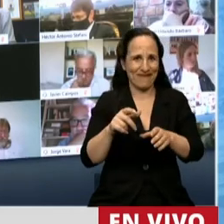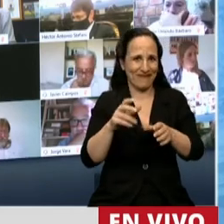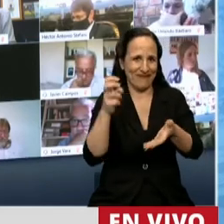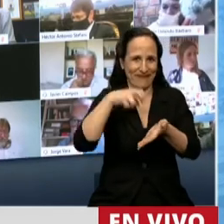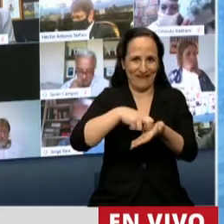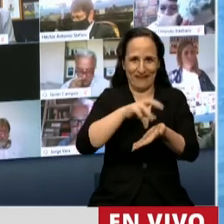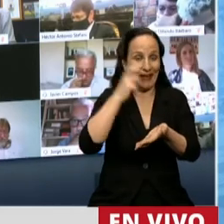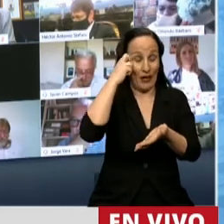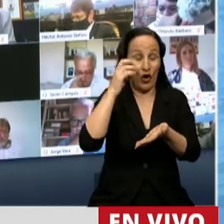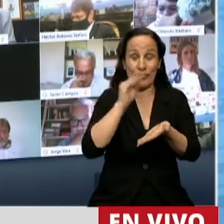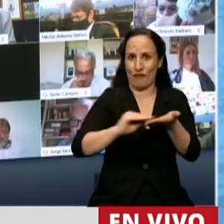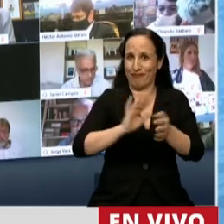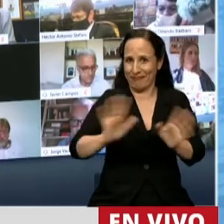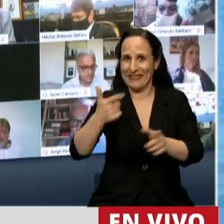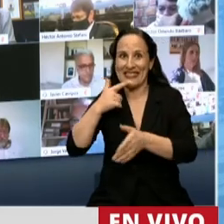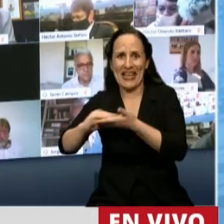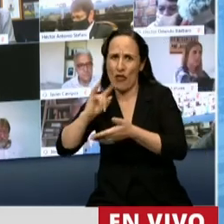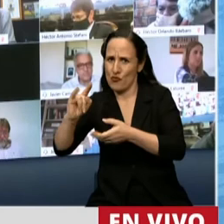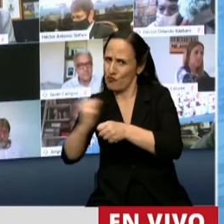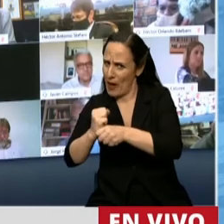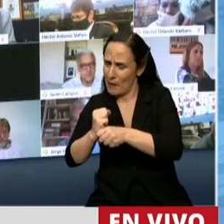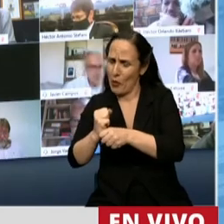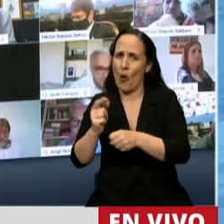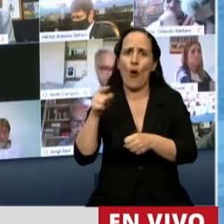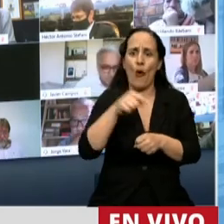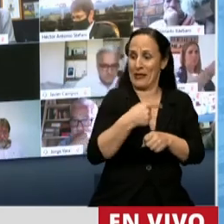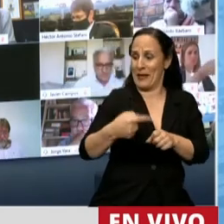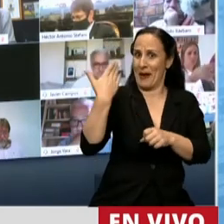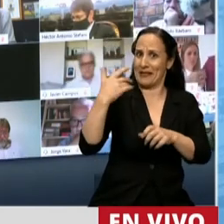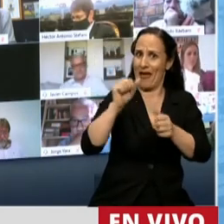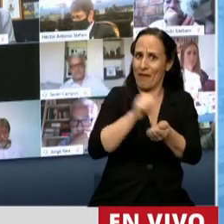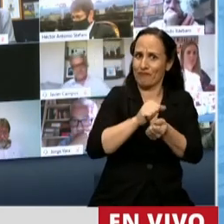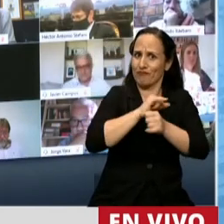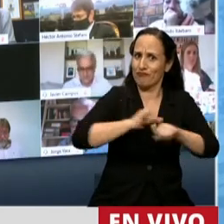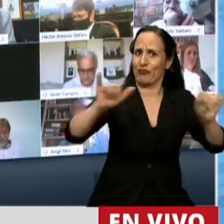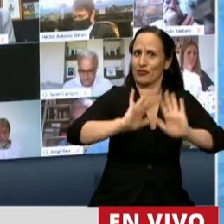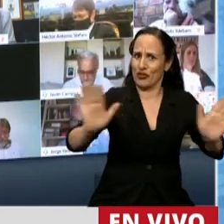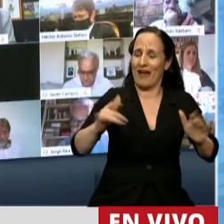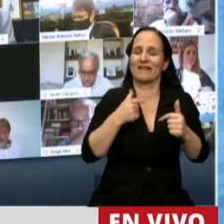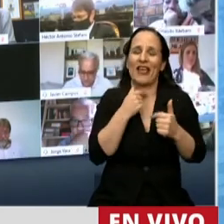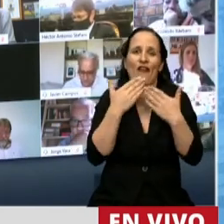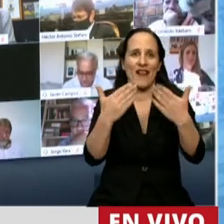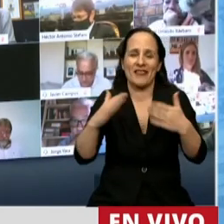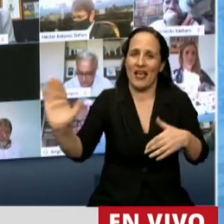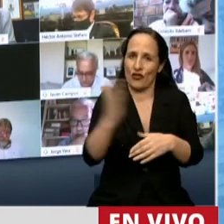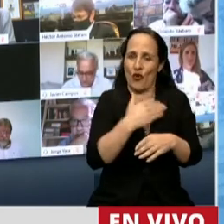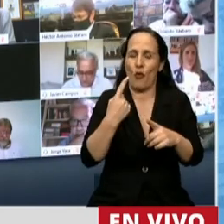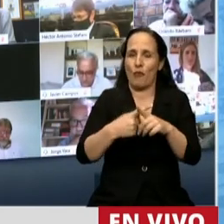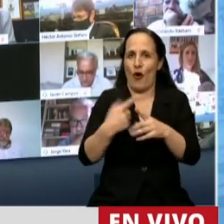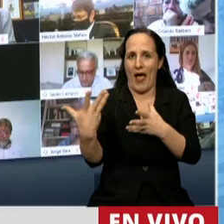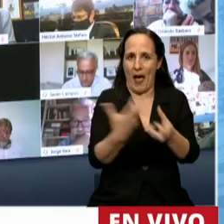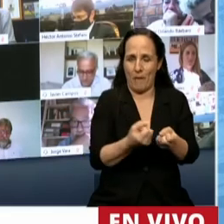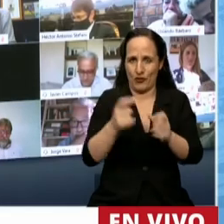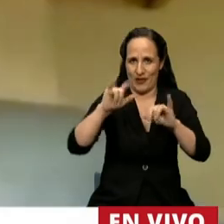Cámara de Diputados, por el Senado de la Nación, y que fue promulgada la semana pasada y que quiero agradecer a todos por su acompañamiento. Nada más, presidente.